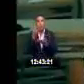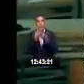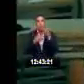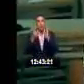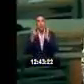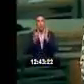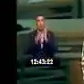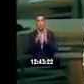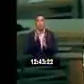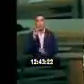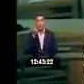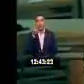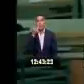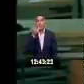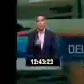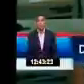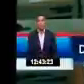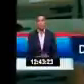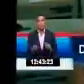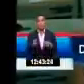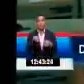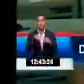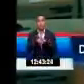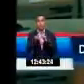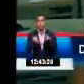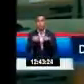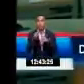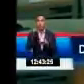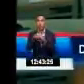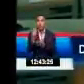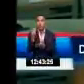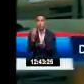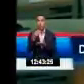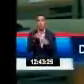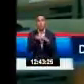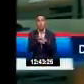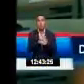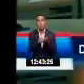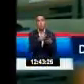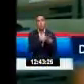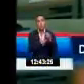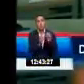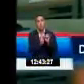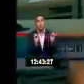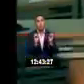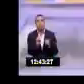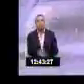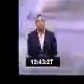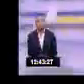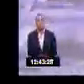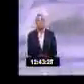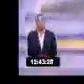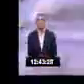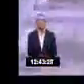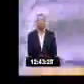del IVA, en algunos casos acumulado desde el año 2014. Vamos a ver.